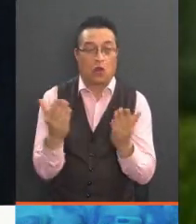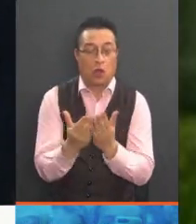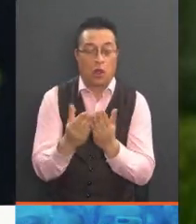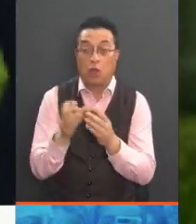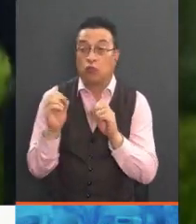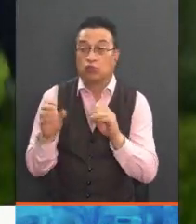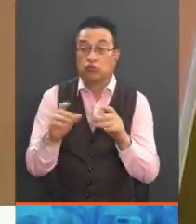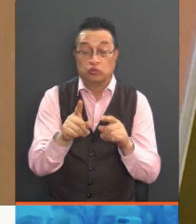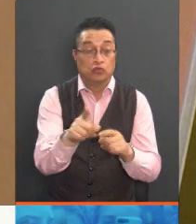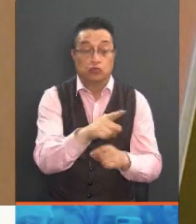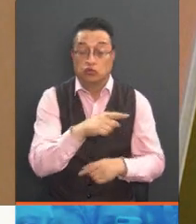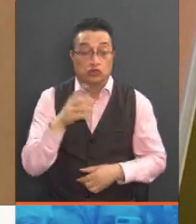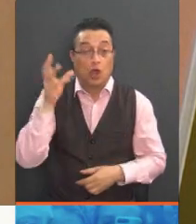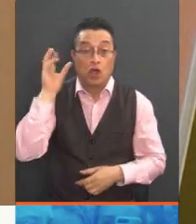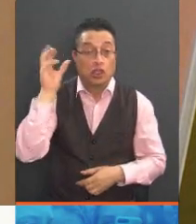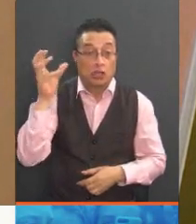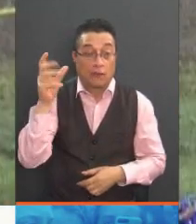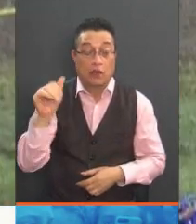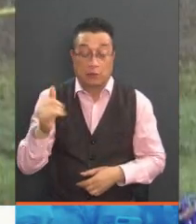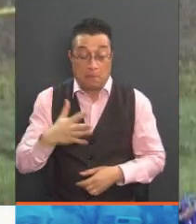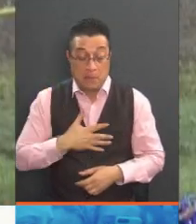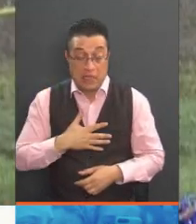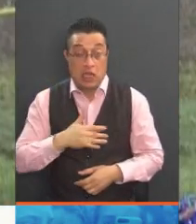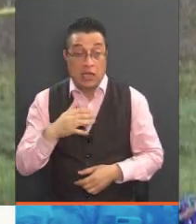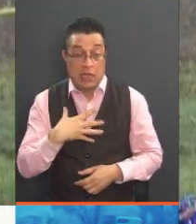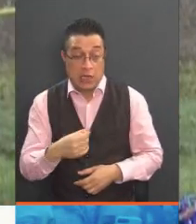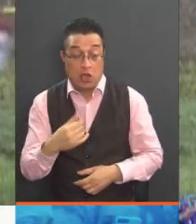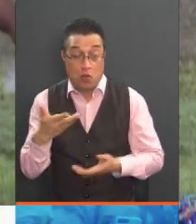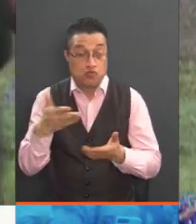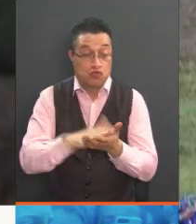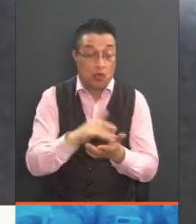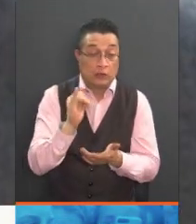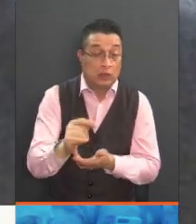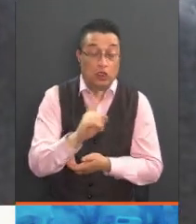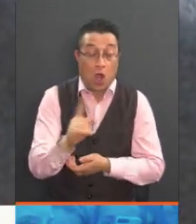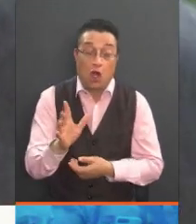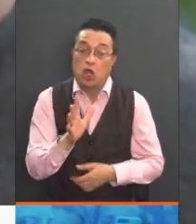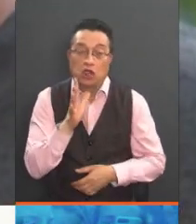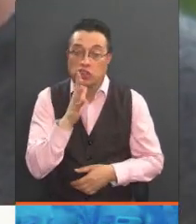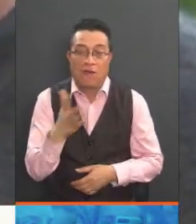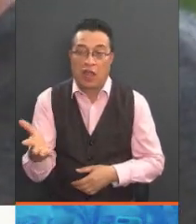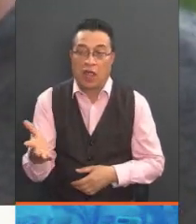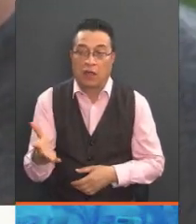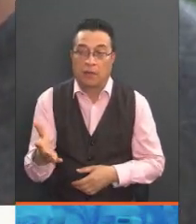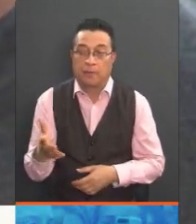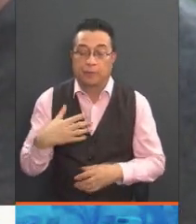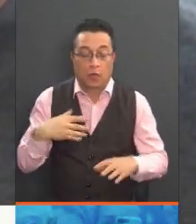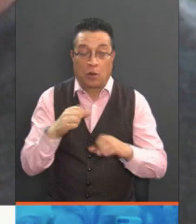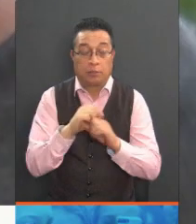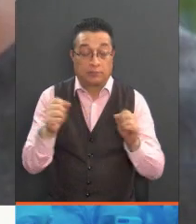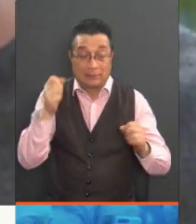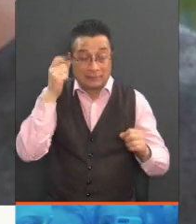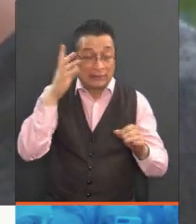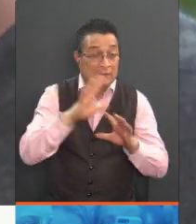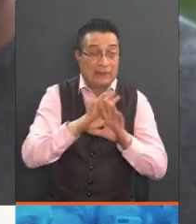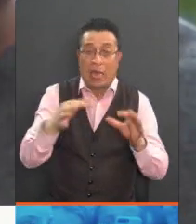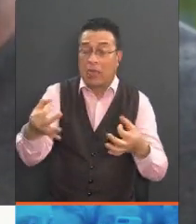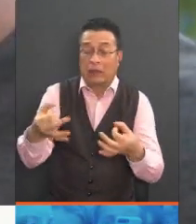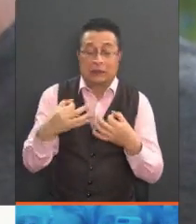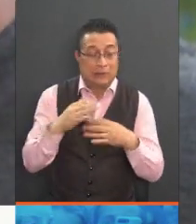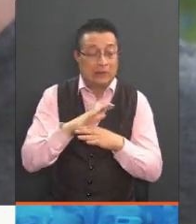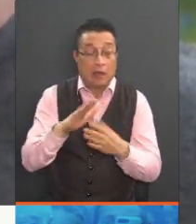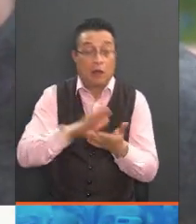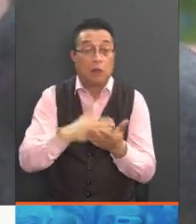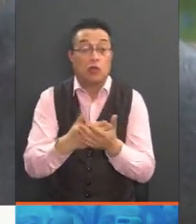como Alfred Garza, no sabían si sus hijos estaban entre las víctimas. No pudimos saber nada, nada. Si están bien, no